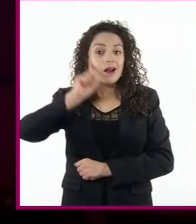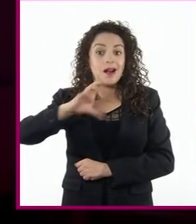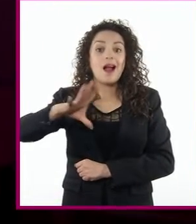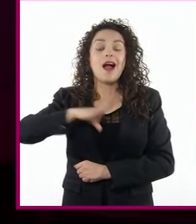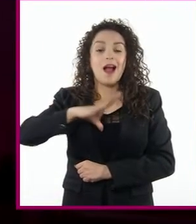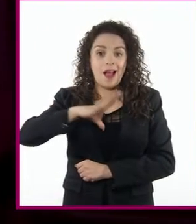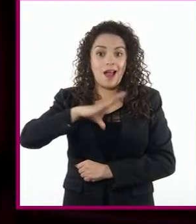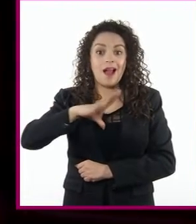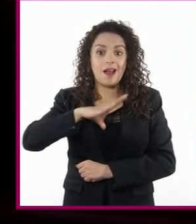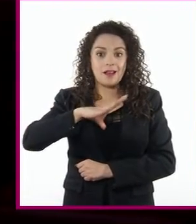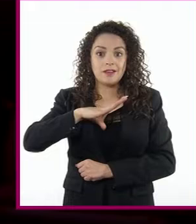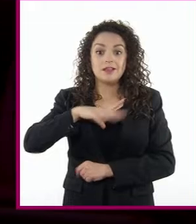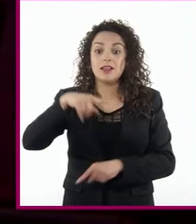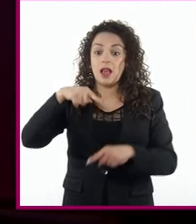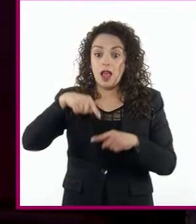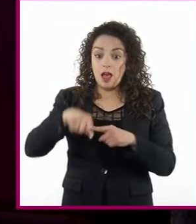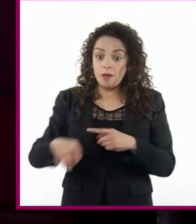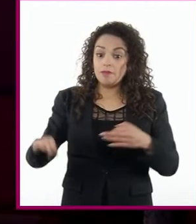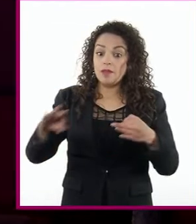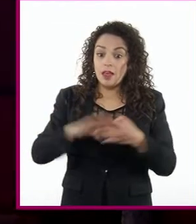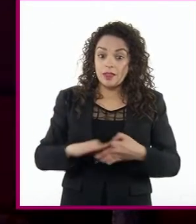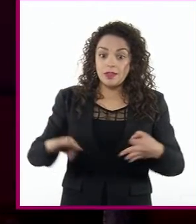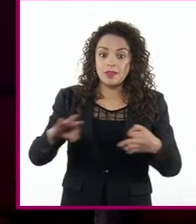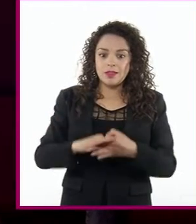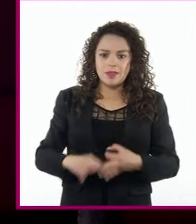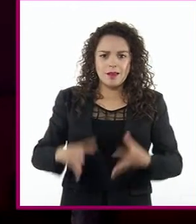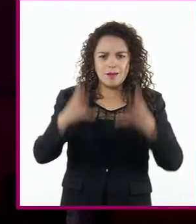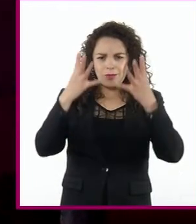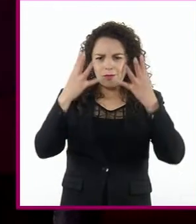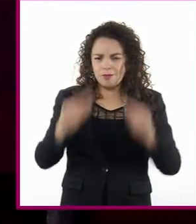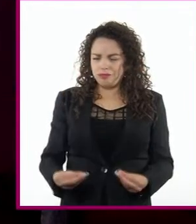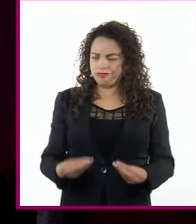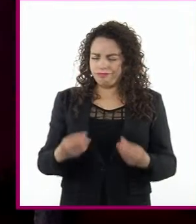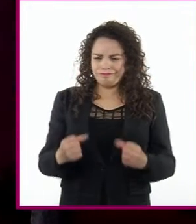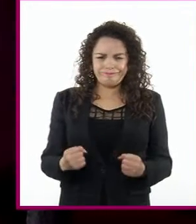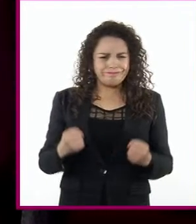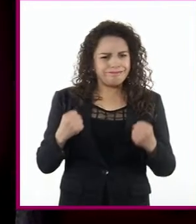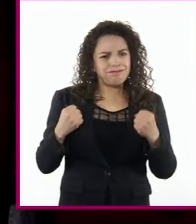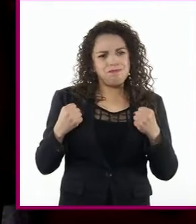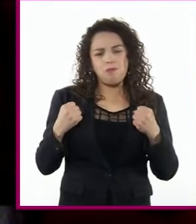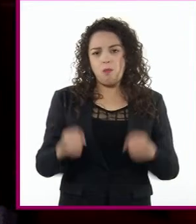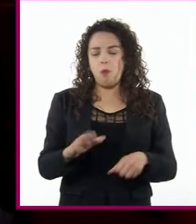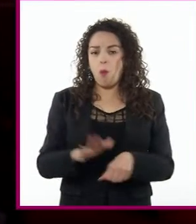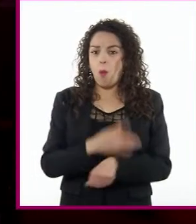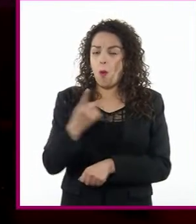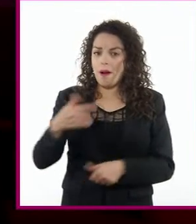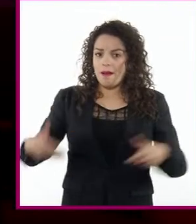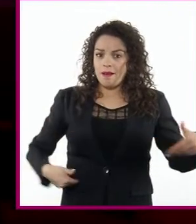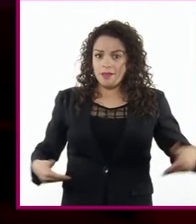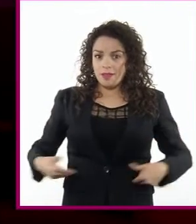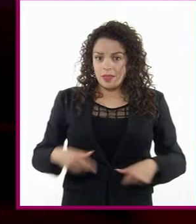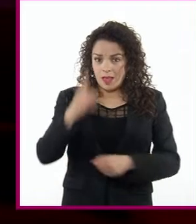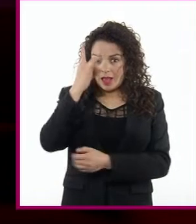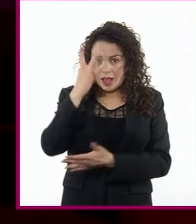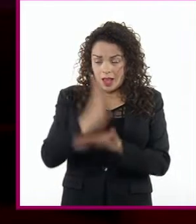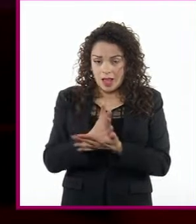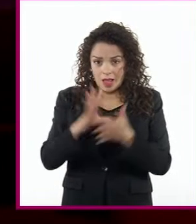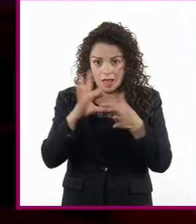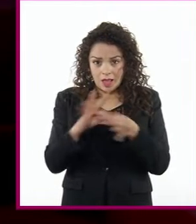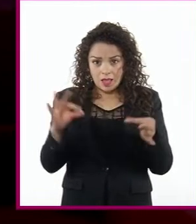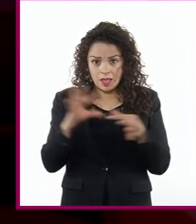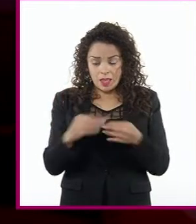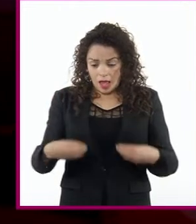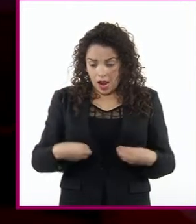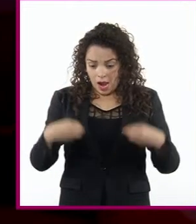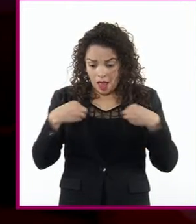La mujer aparece con frecuencia dotada de firmeza, porque el teatro no solo narra lo que acontece en la vida